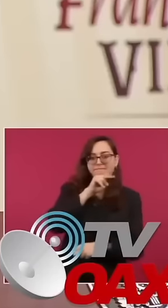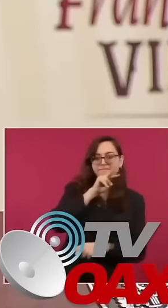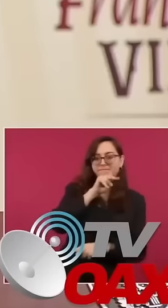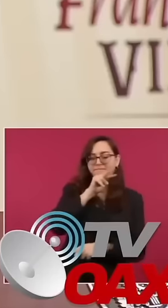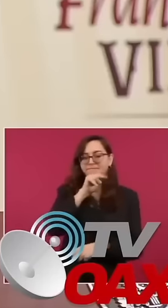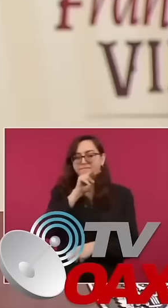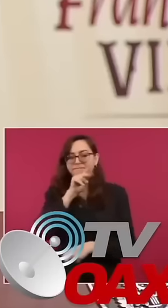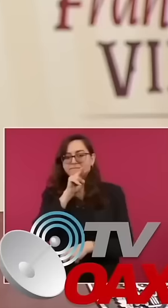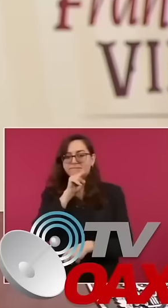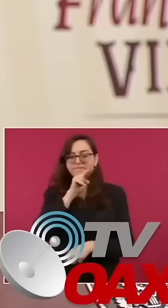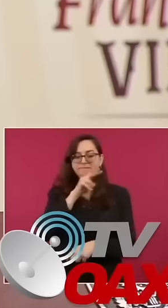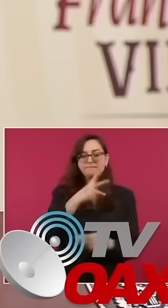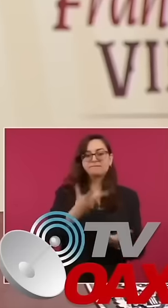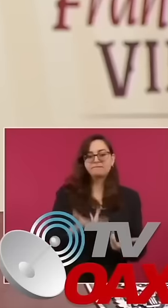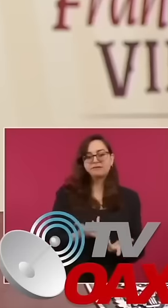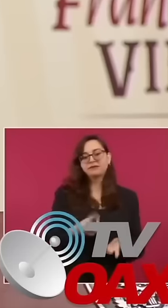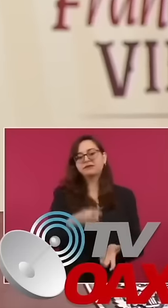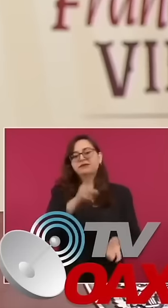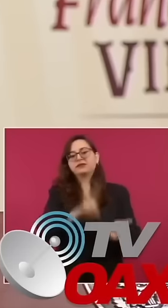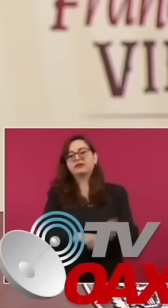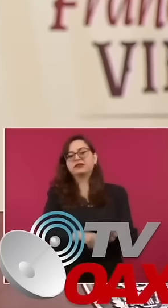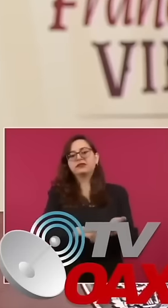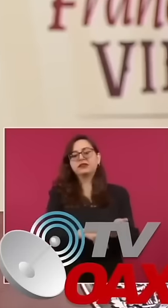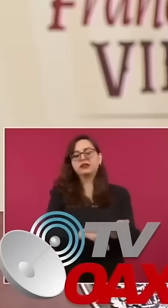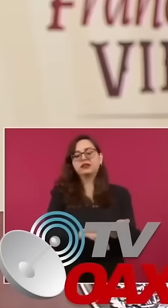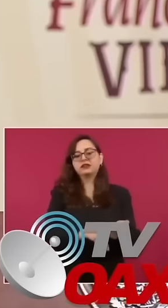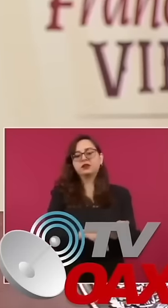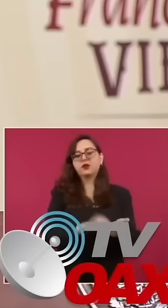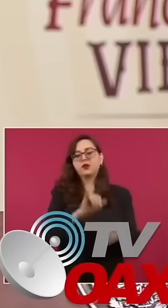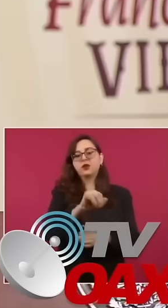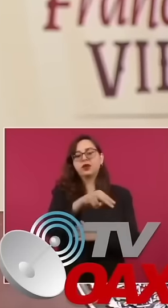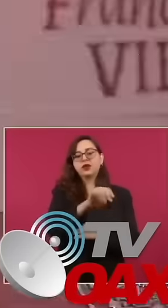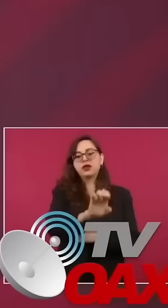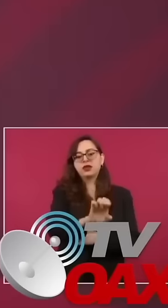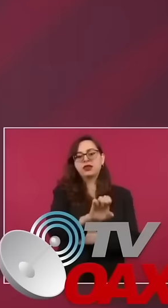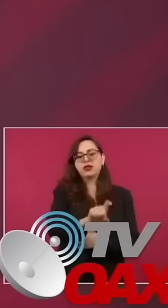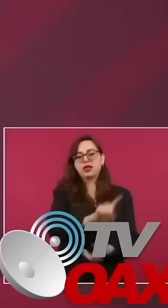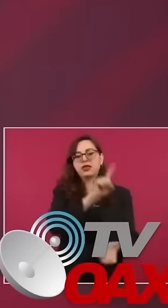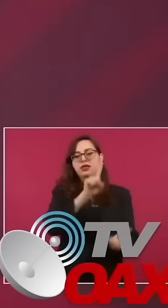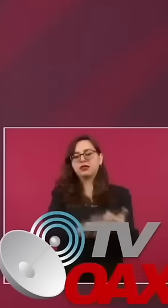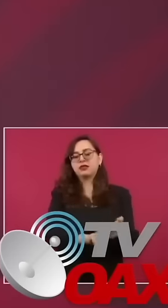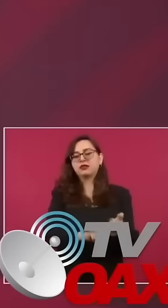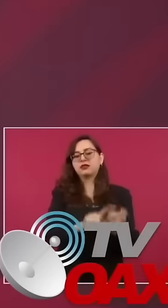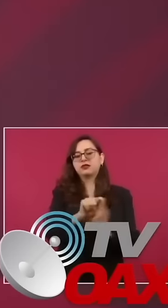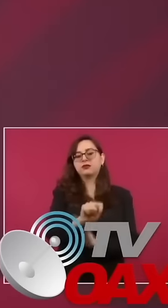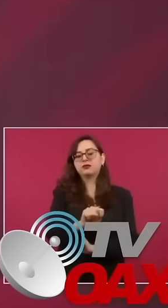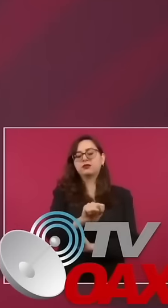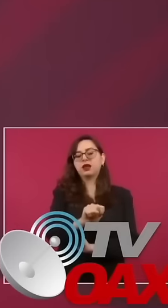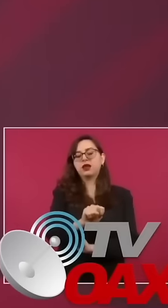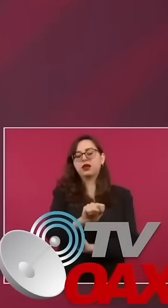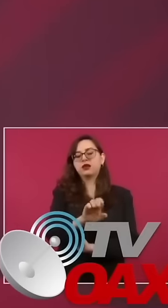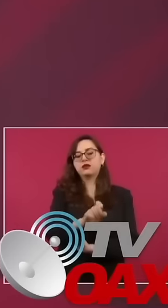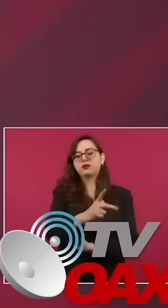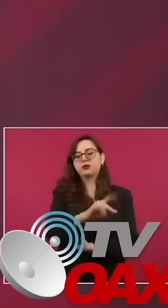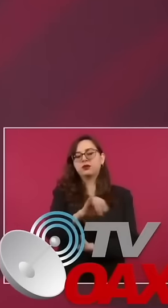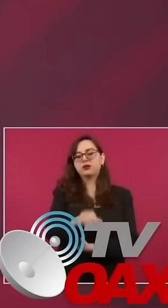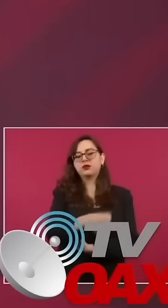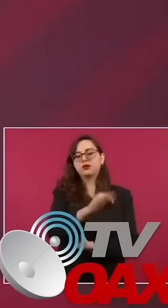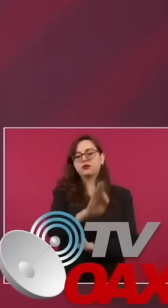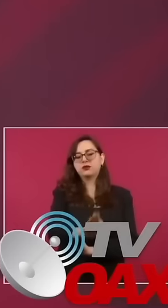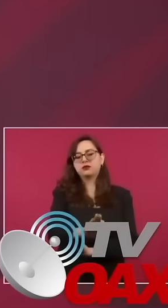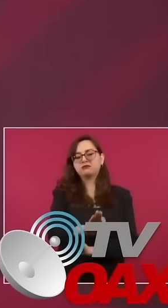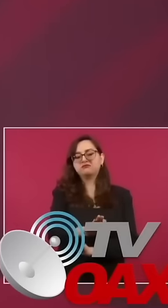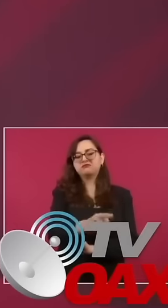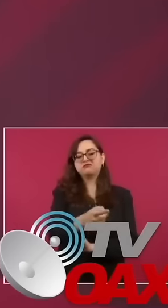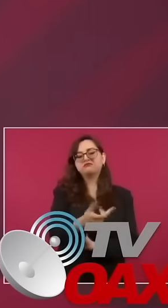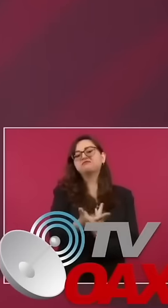y tienen mucha influencia en el Instituto Nacional Electoral y en el